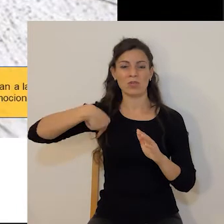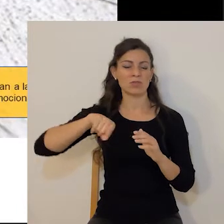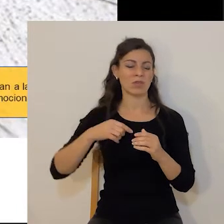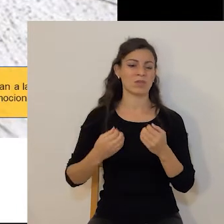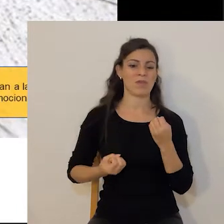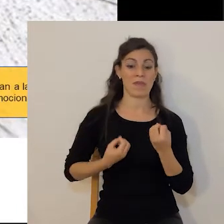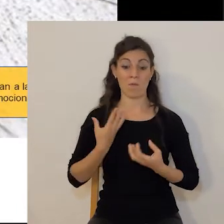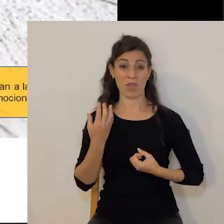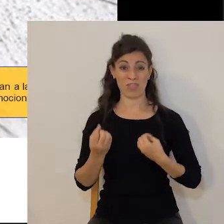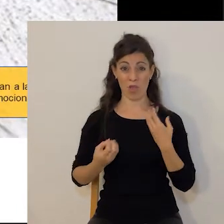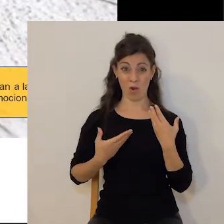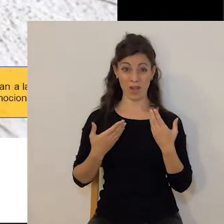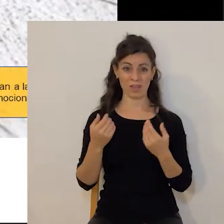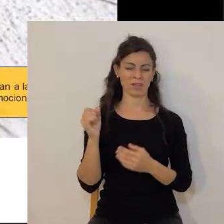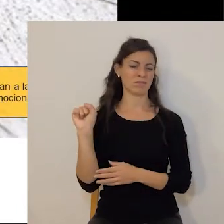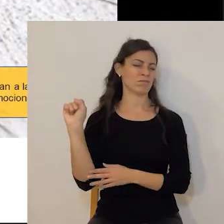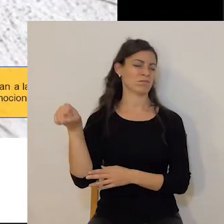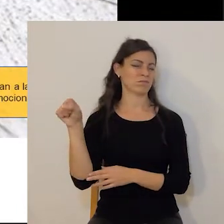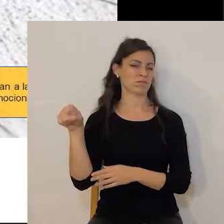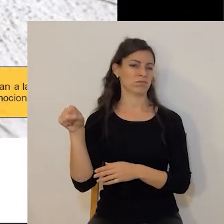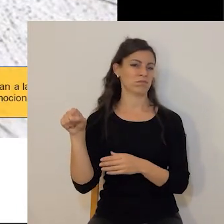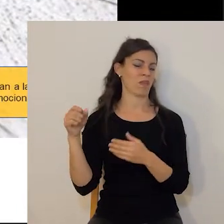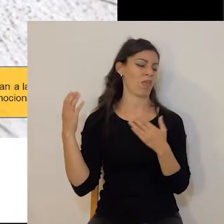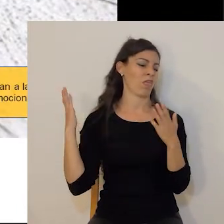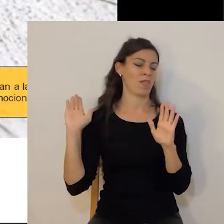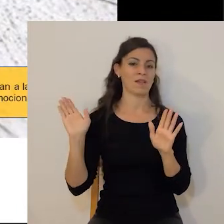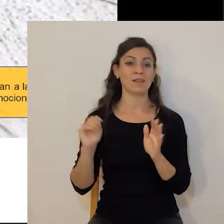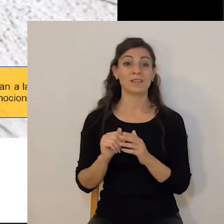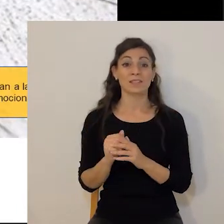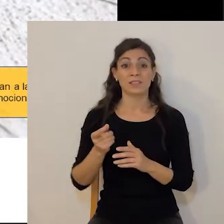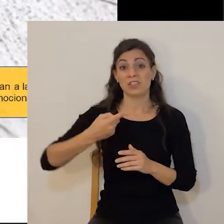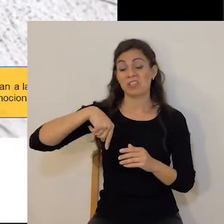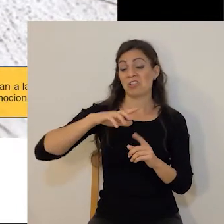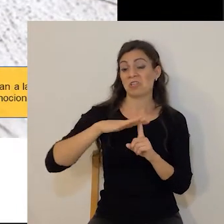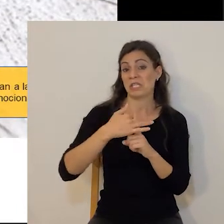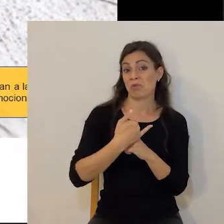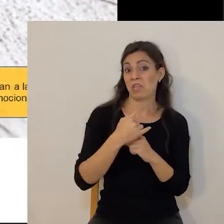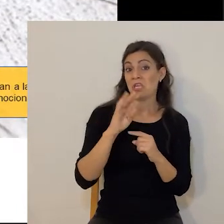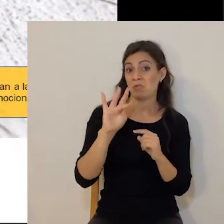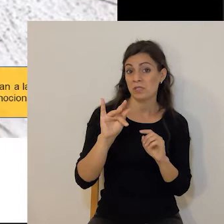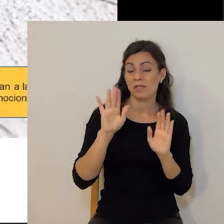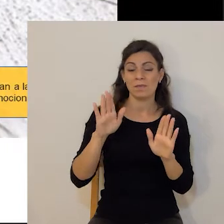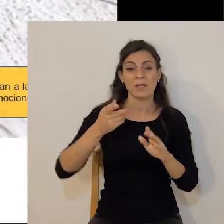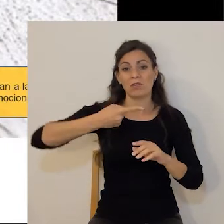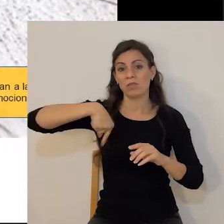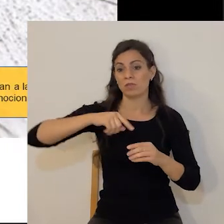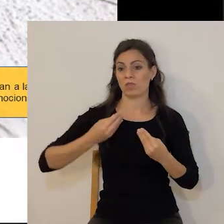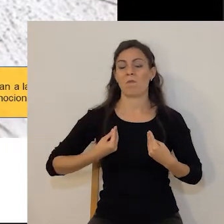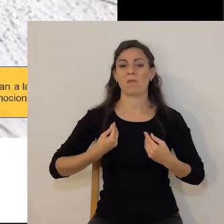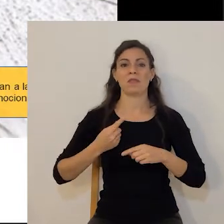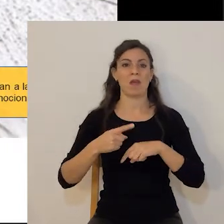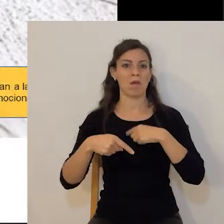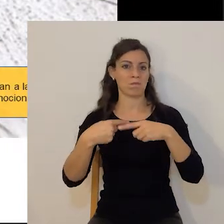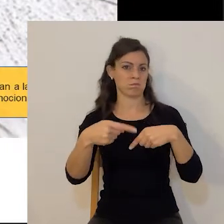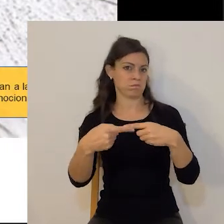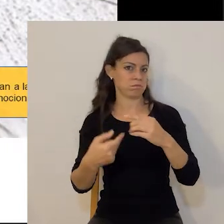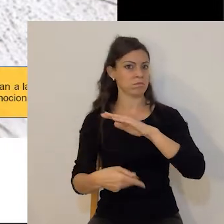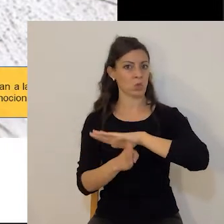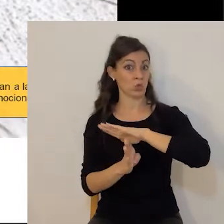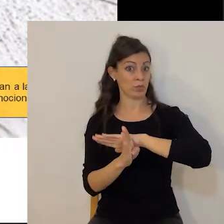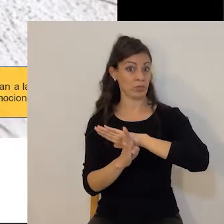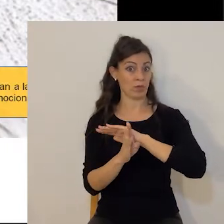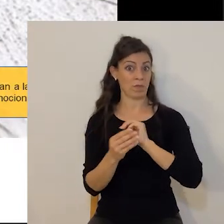las emociones y siguiendo, bueno, tenemos una situación, pero nosotros seguimos con nuestra vida.